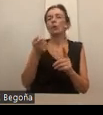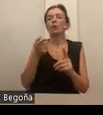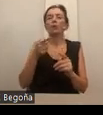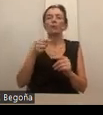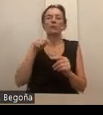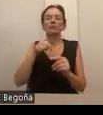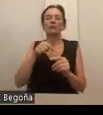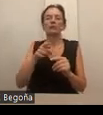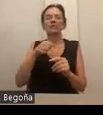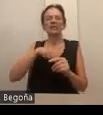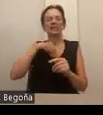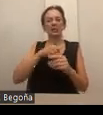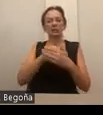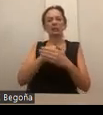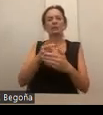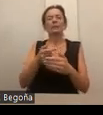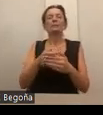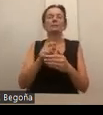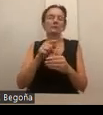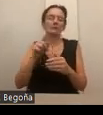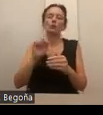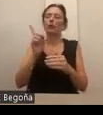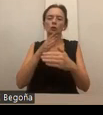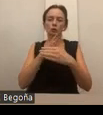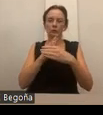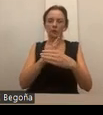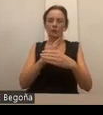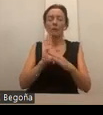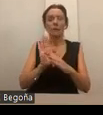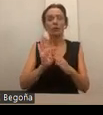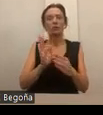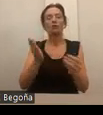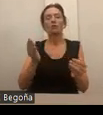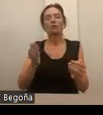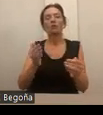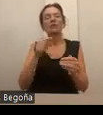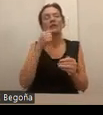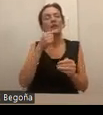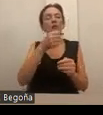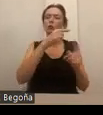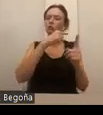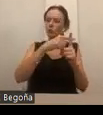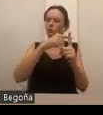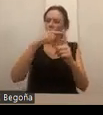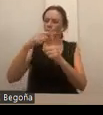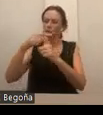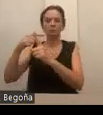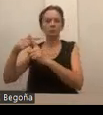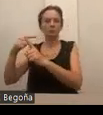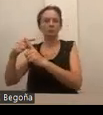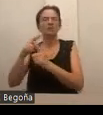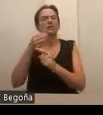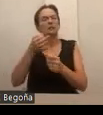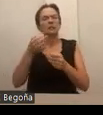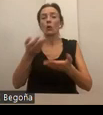regular la glucemia, seguramente nos vamos a quedar cortos. Pero bueno, es un mecanismo a sumar a todos los demás y que siempre